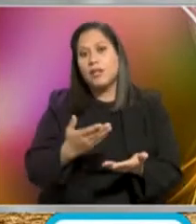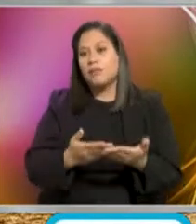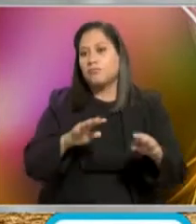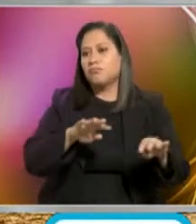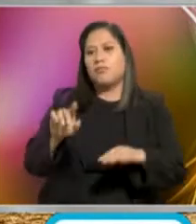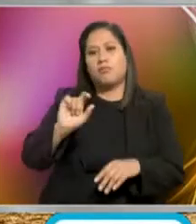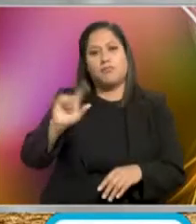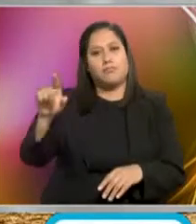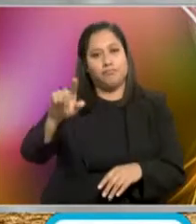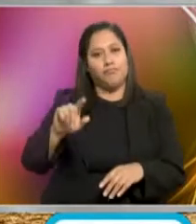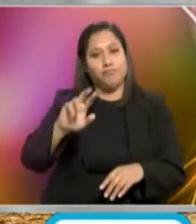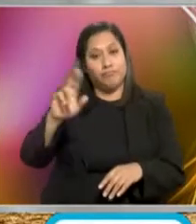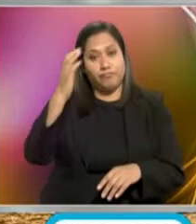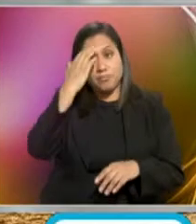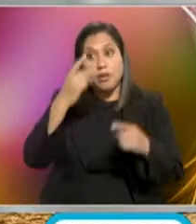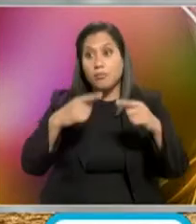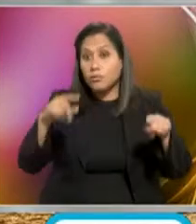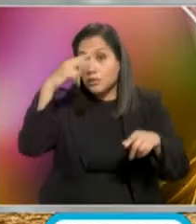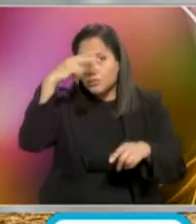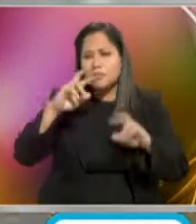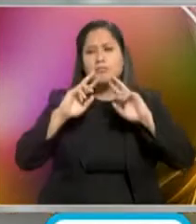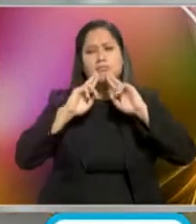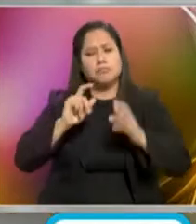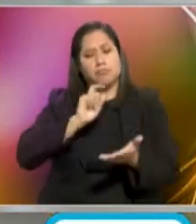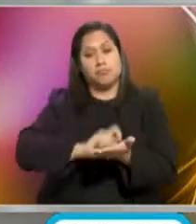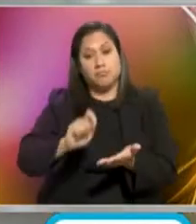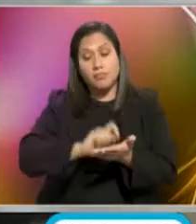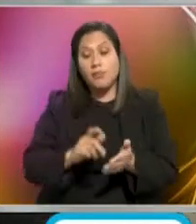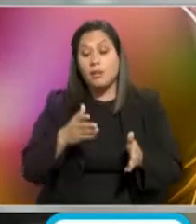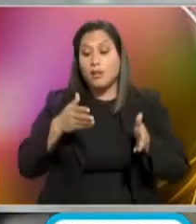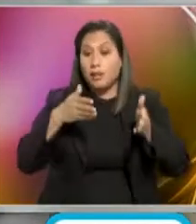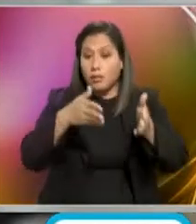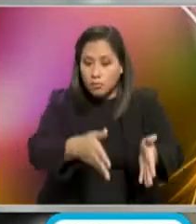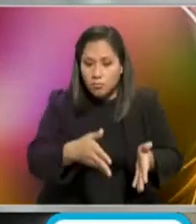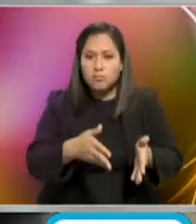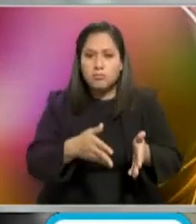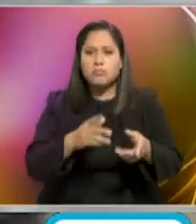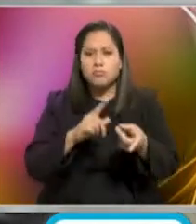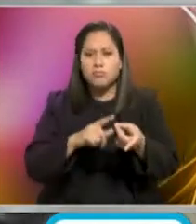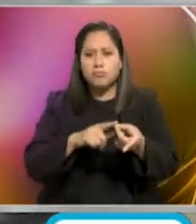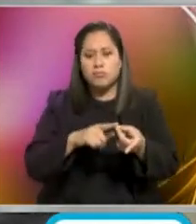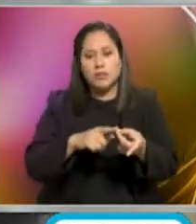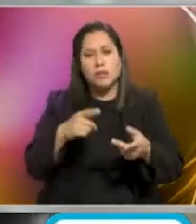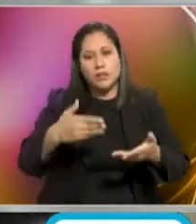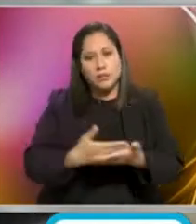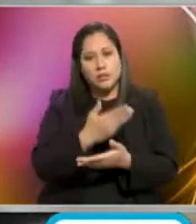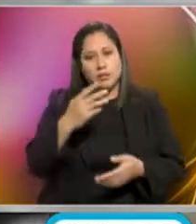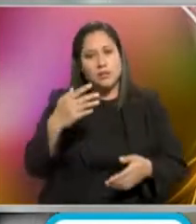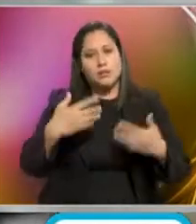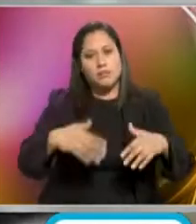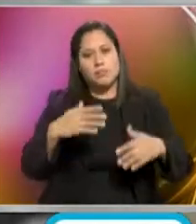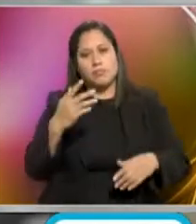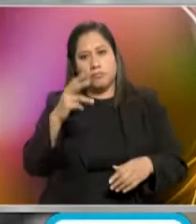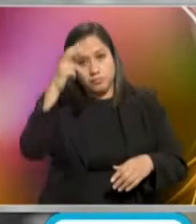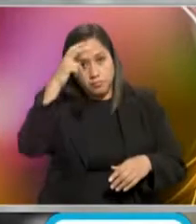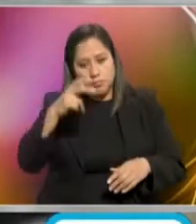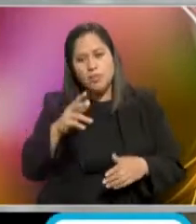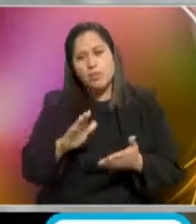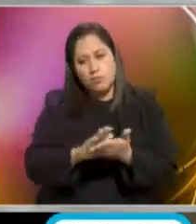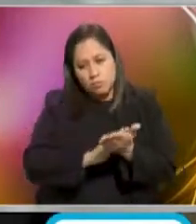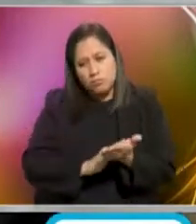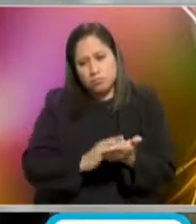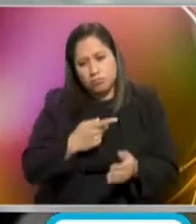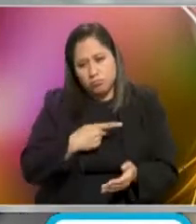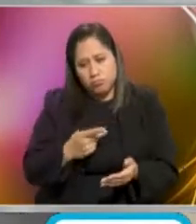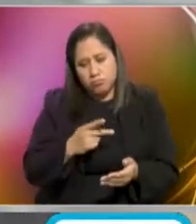más importantes de la música mexicana. Su tumba al principio fue enterrado en donde nació, en Dolores Hidalgo. Era una tumba muy humilde,